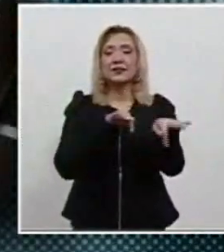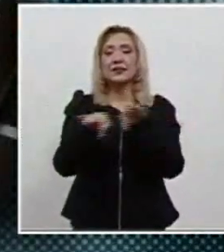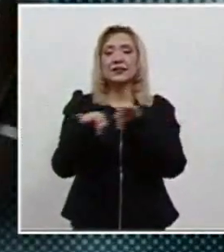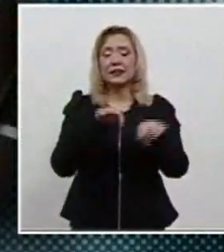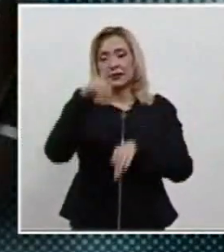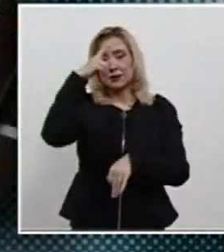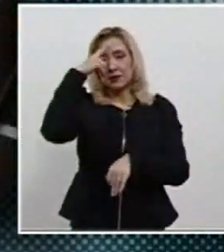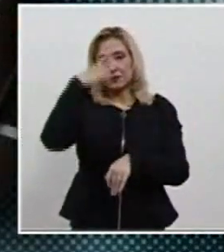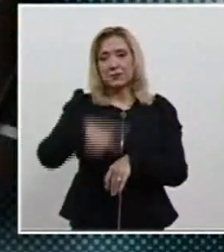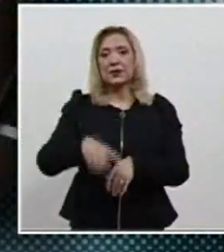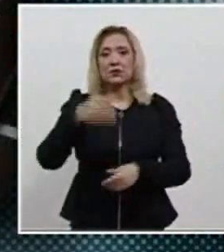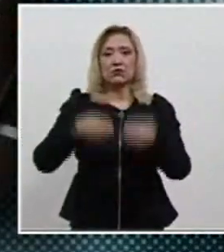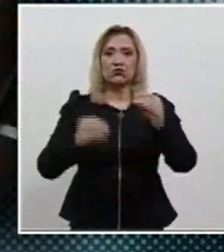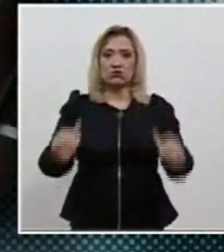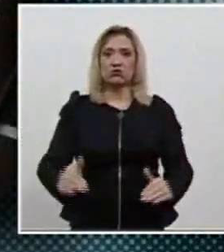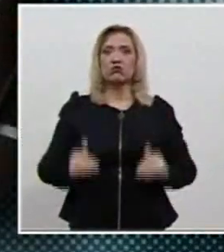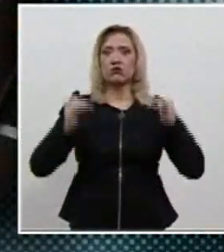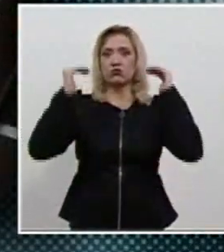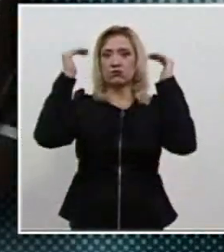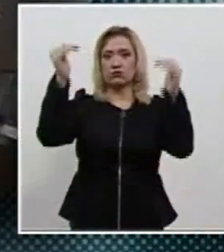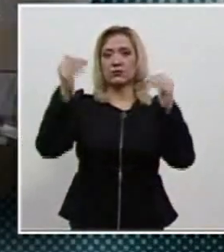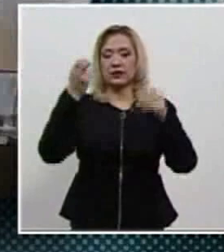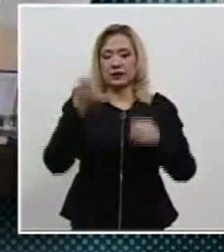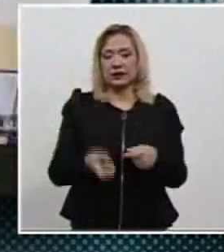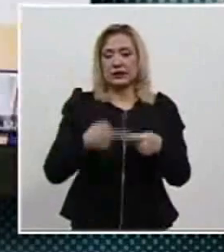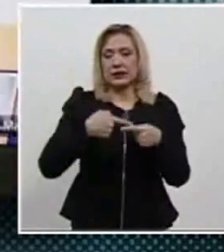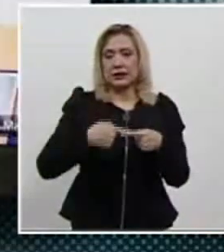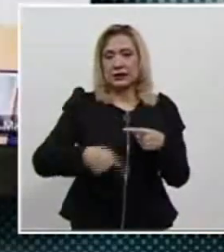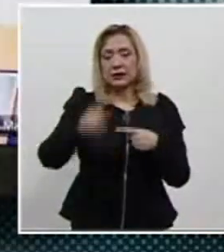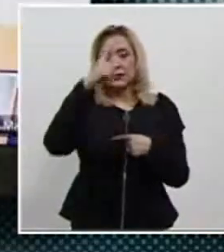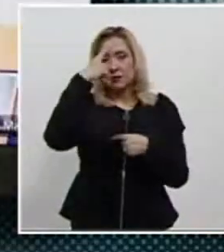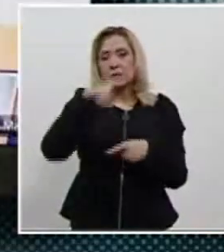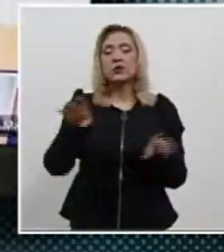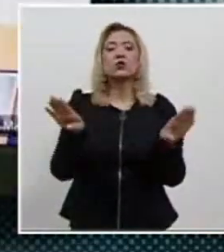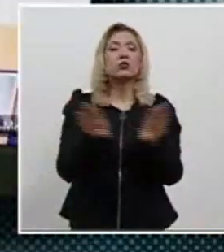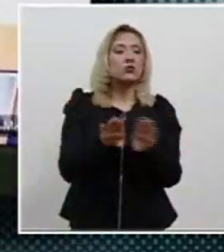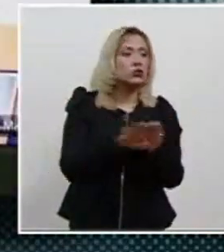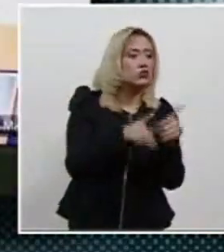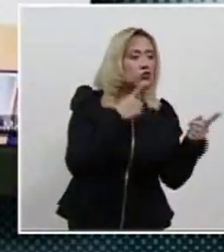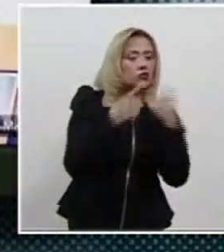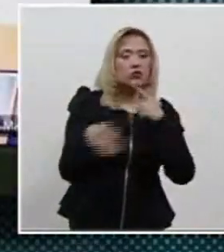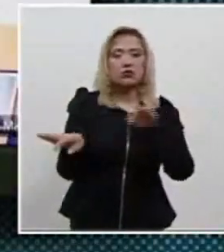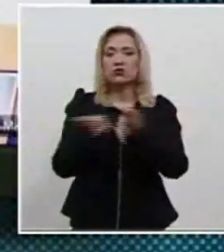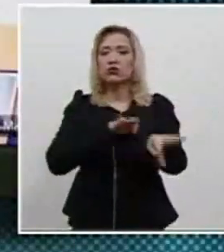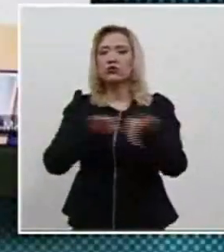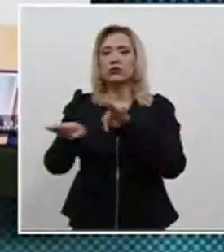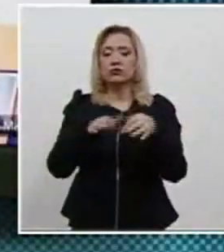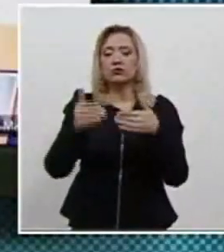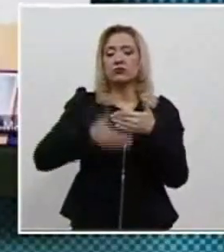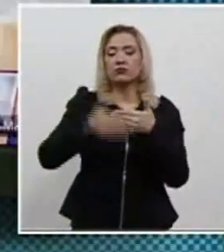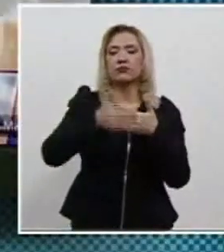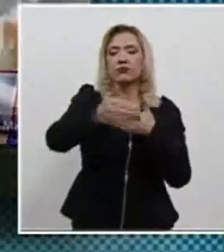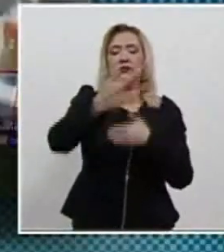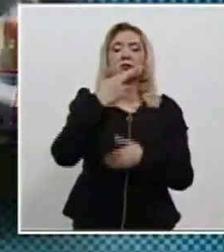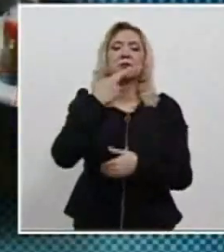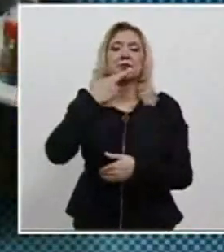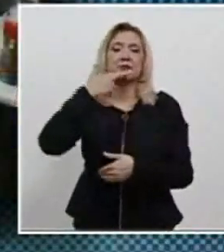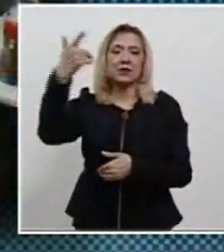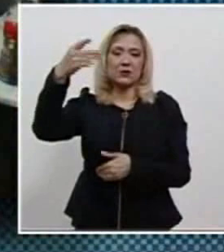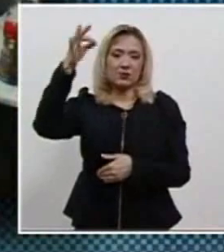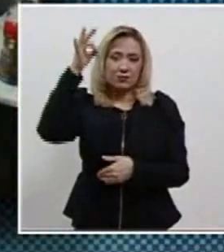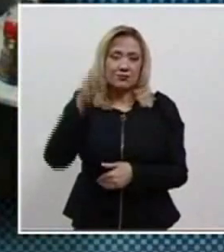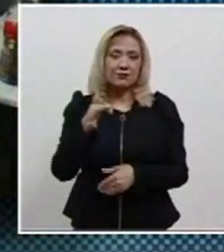Tribunales Superiores de Justicia del año en curso, para marcar la ruta hacia la construcción de una justicia más